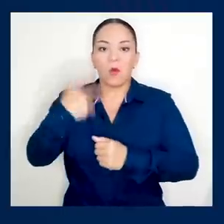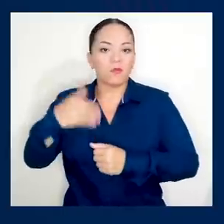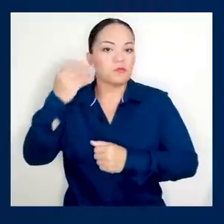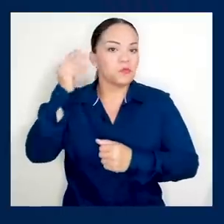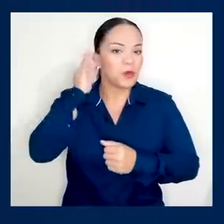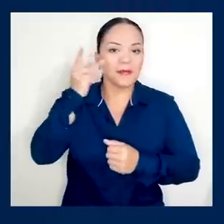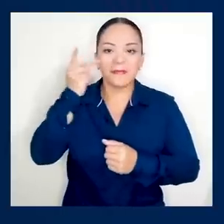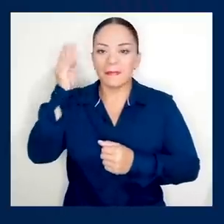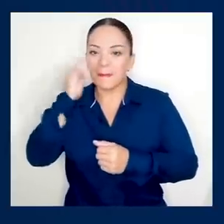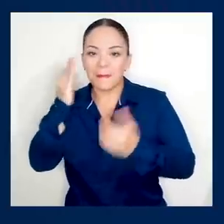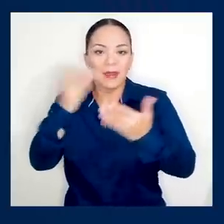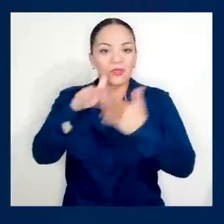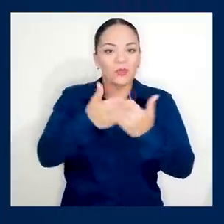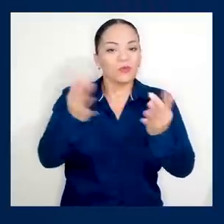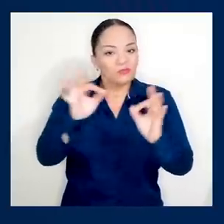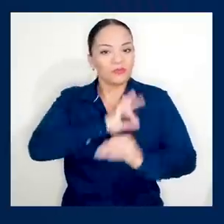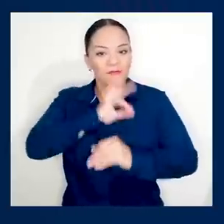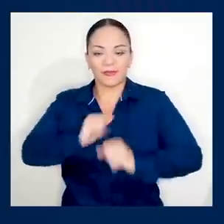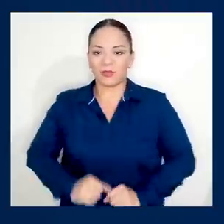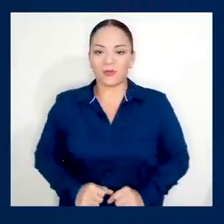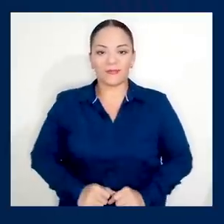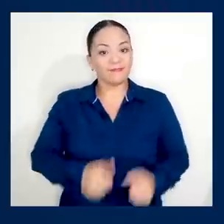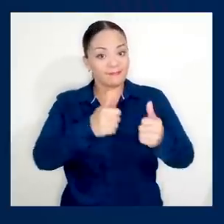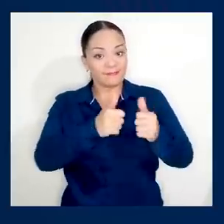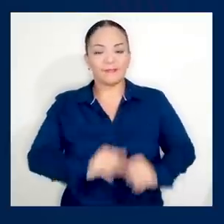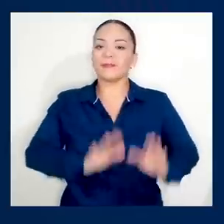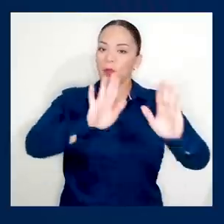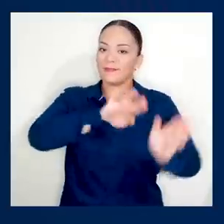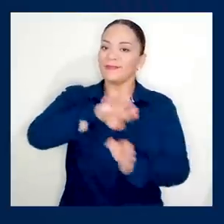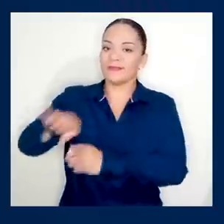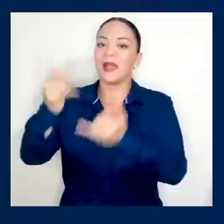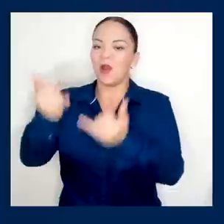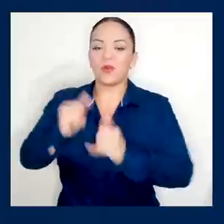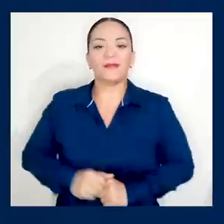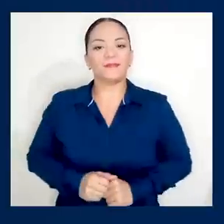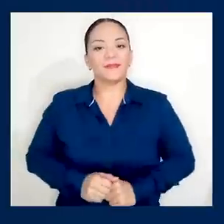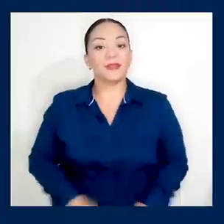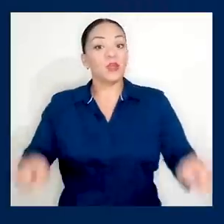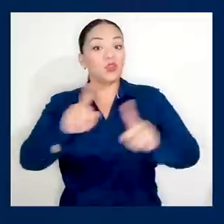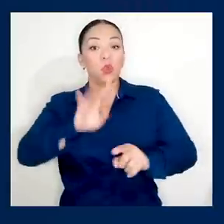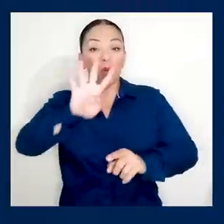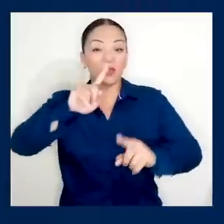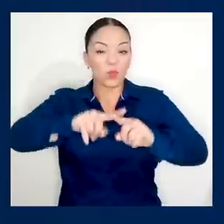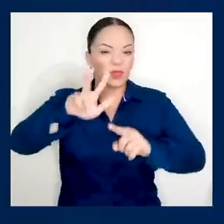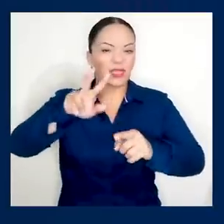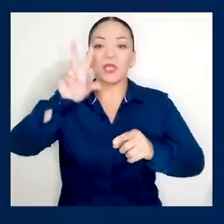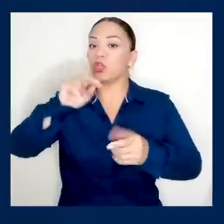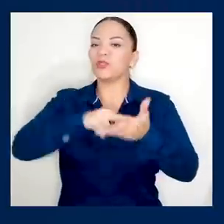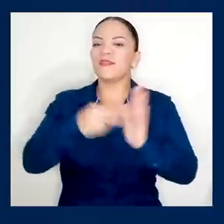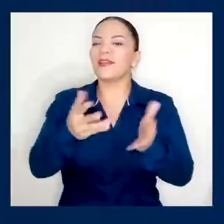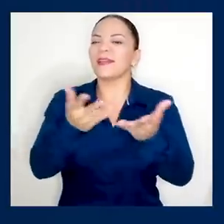eso. Ahora les voy a decir lo que no es 4x3, que algunos asustan con el cuero del